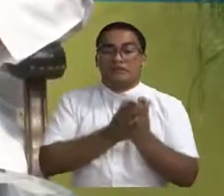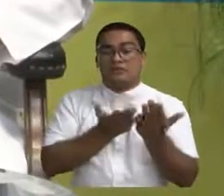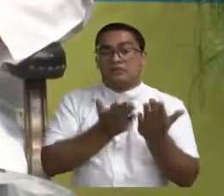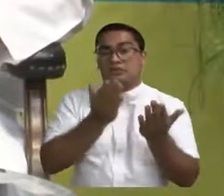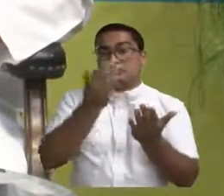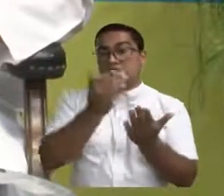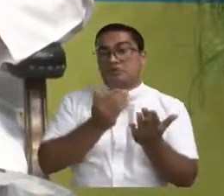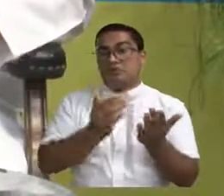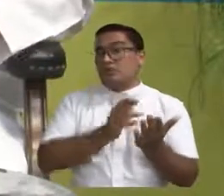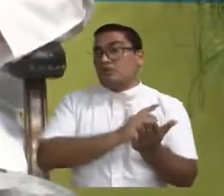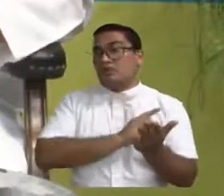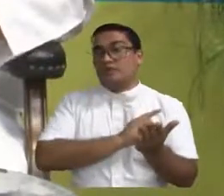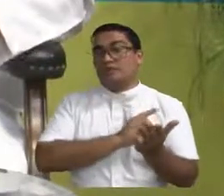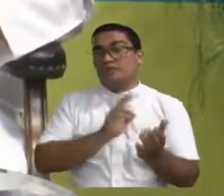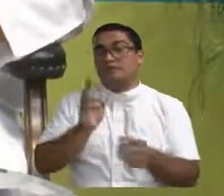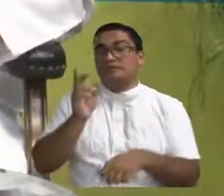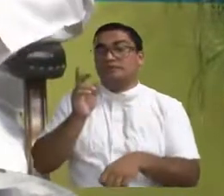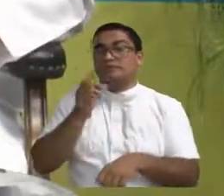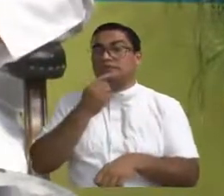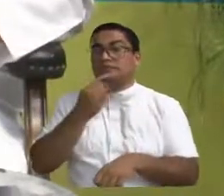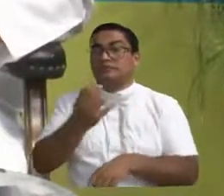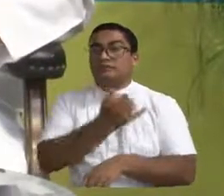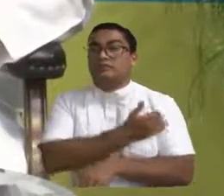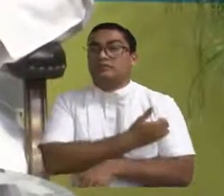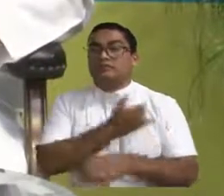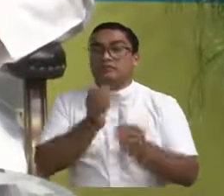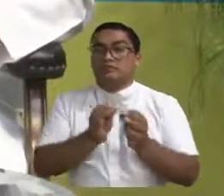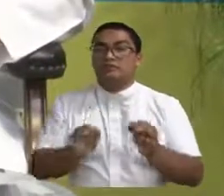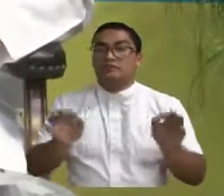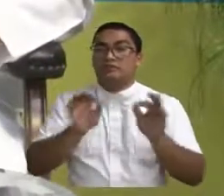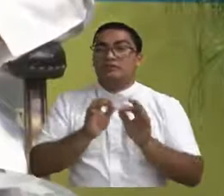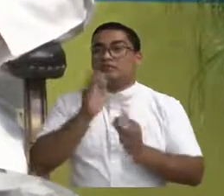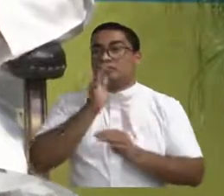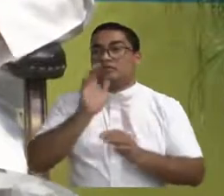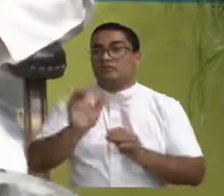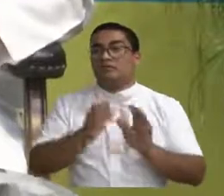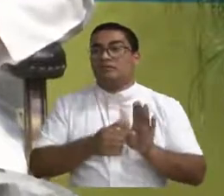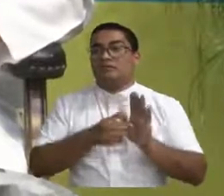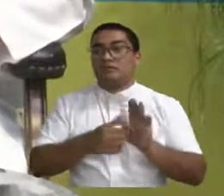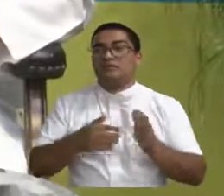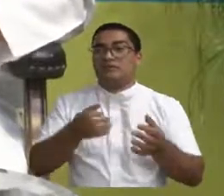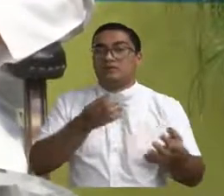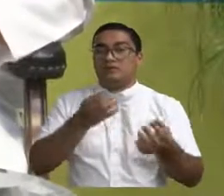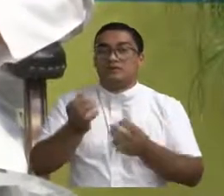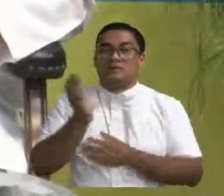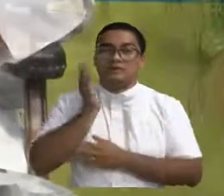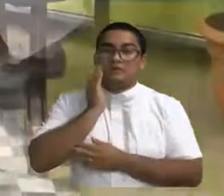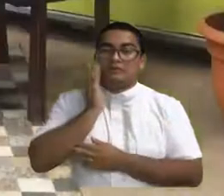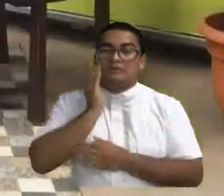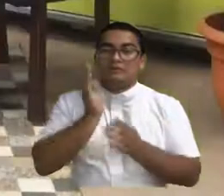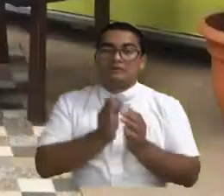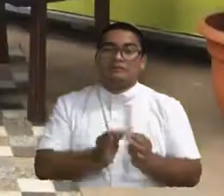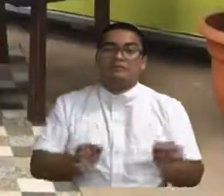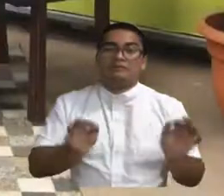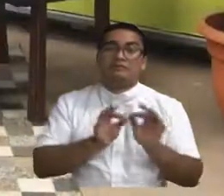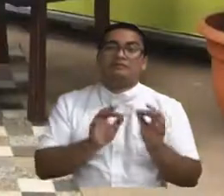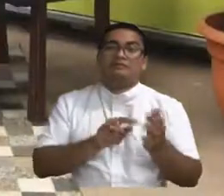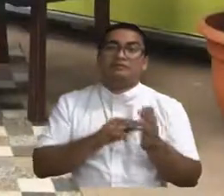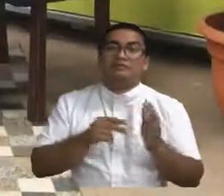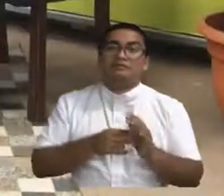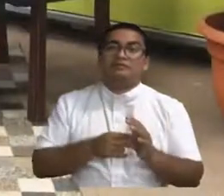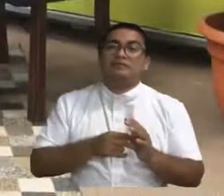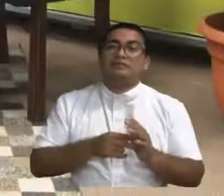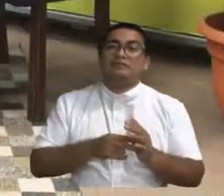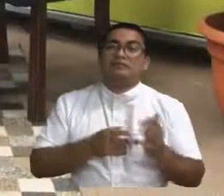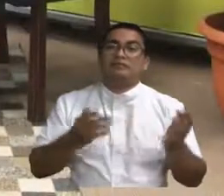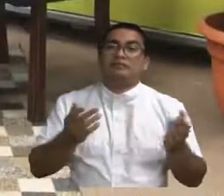eso me impacta porque digo yo, la tarjeta del niño es la cédula del niño. Claro. Entonces, explicarle a las mamás lo cuán importante es la vacuna y sobre todo